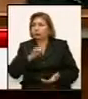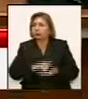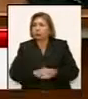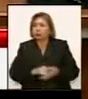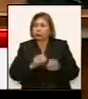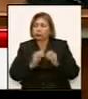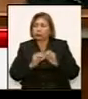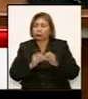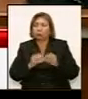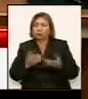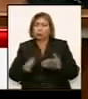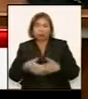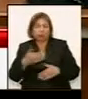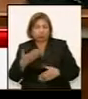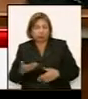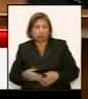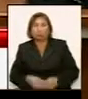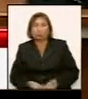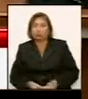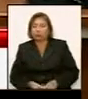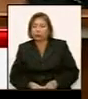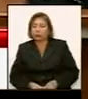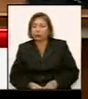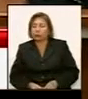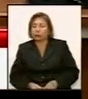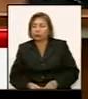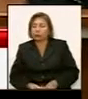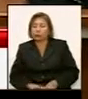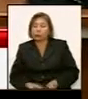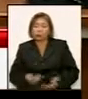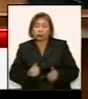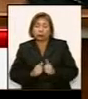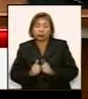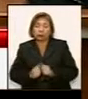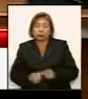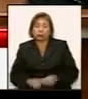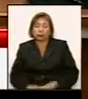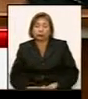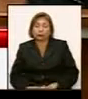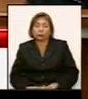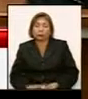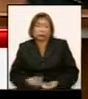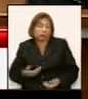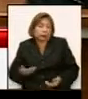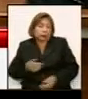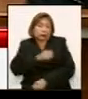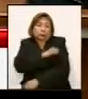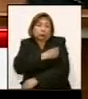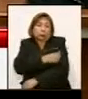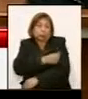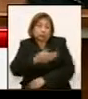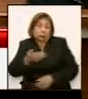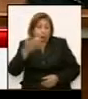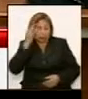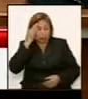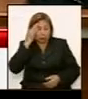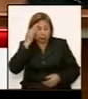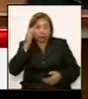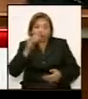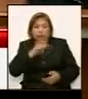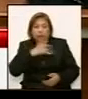autorregulación existan y funcionen y pasa también por autoridades que estemos capacitadas y